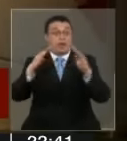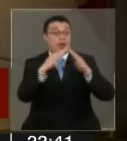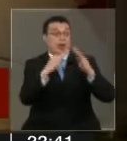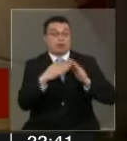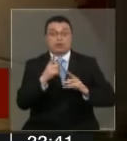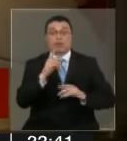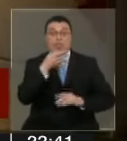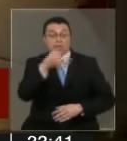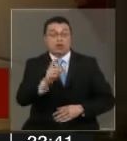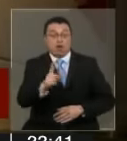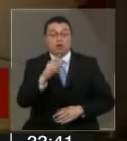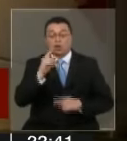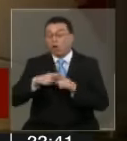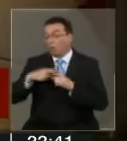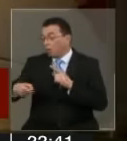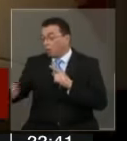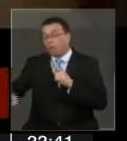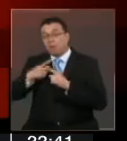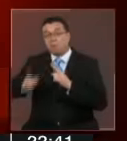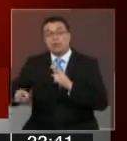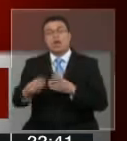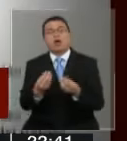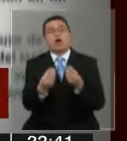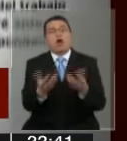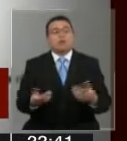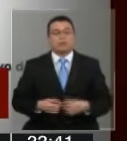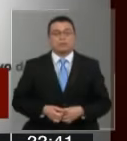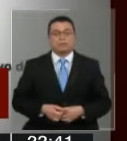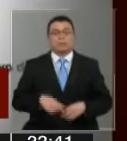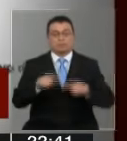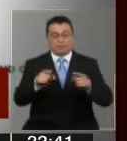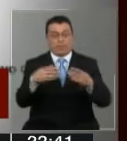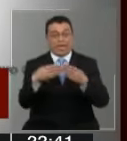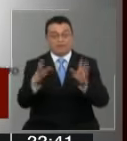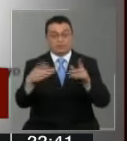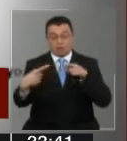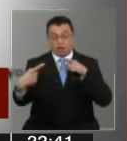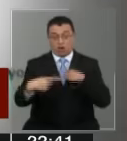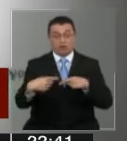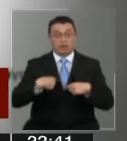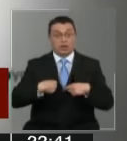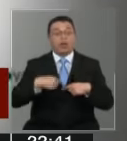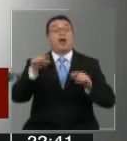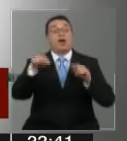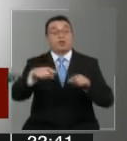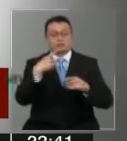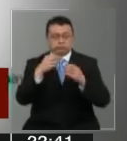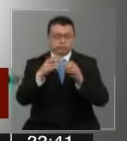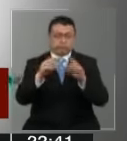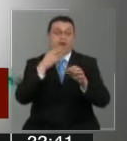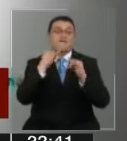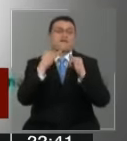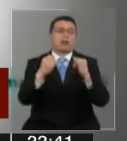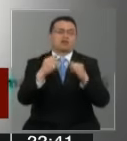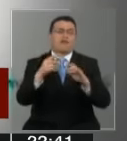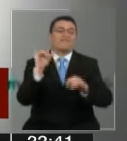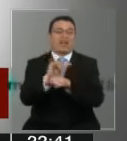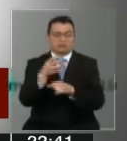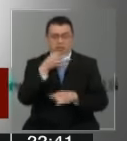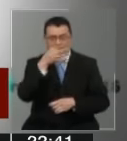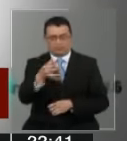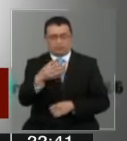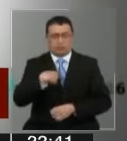no veo cómo le va a pedir a sus subordinados que lo hagan. Se ha abierto una investigación en mi contra a partir de un cúmulo de informaciones falsas. Señalo